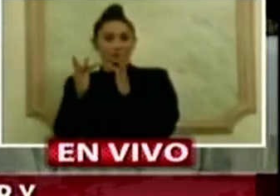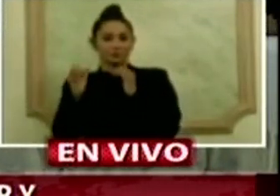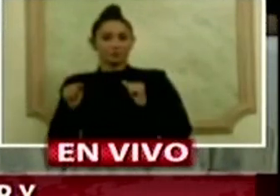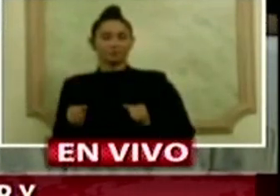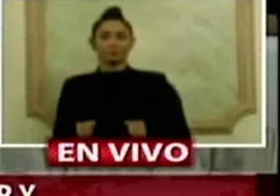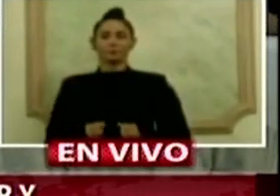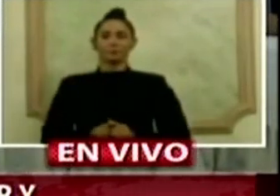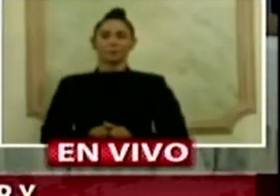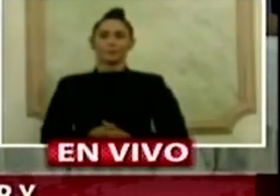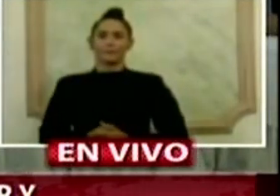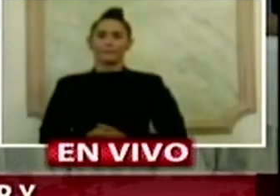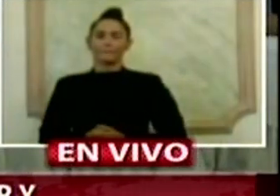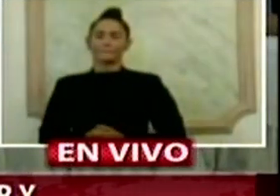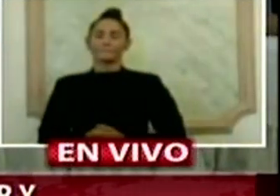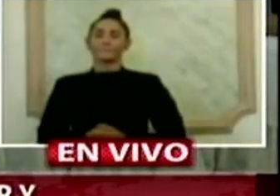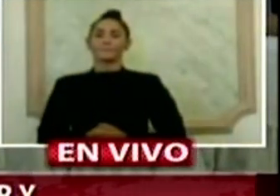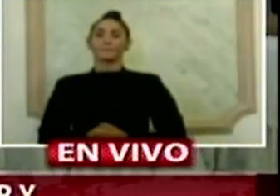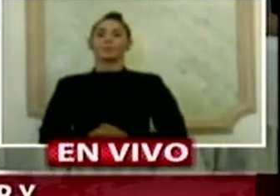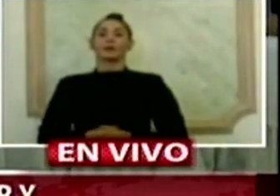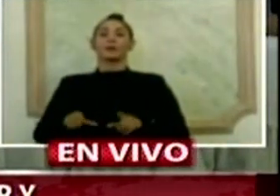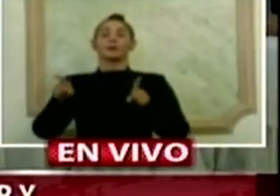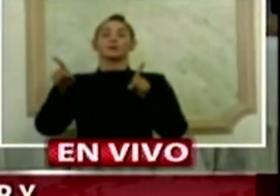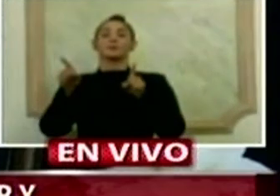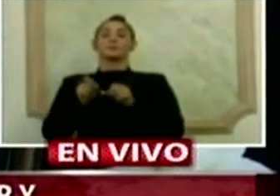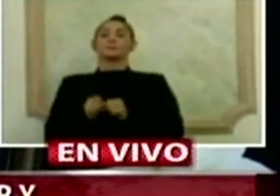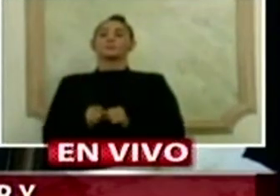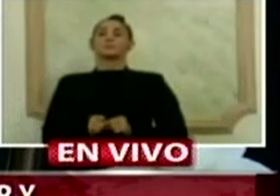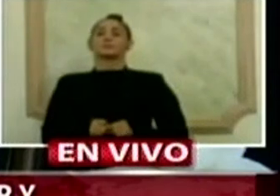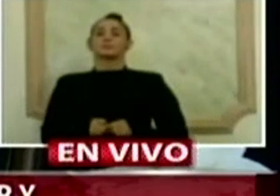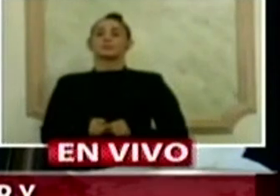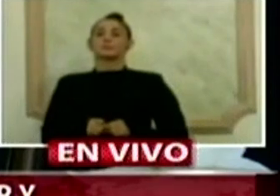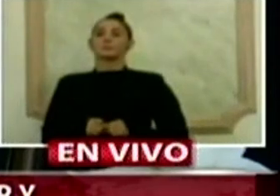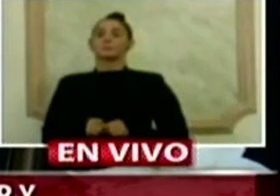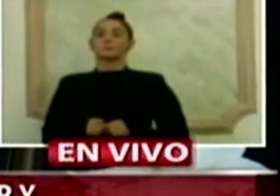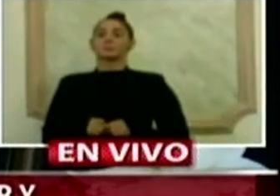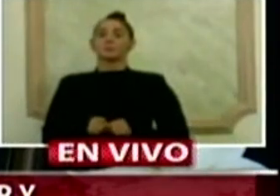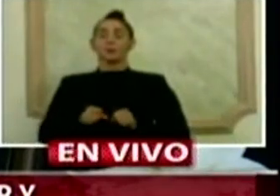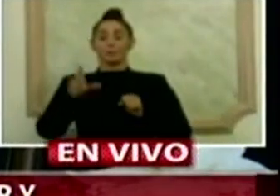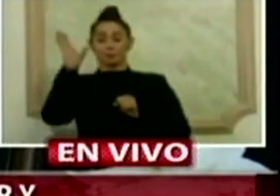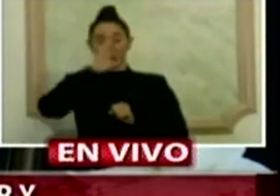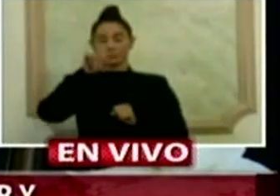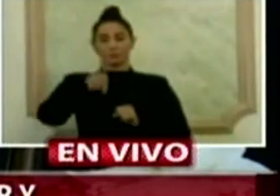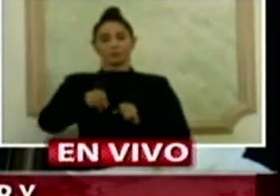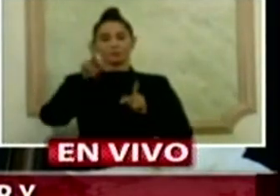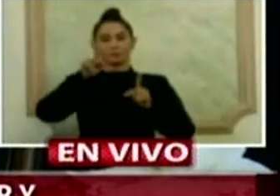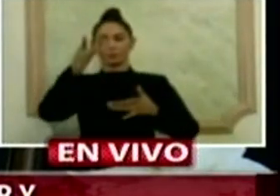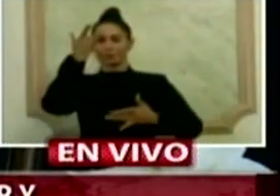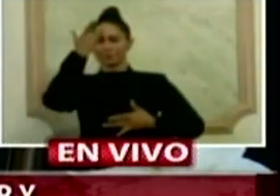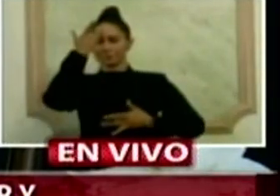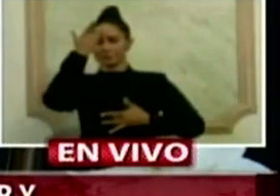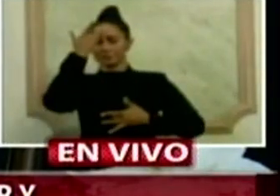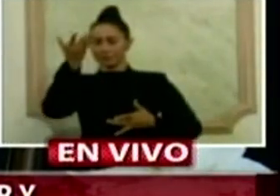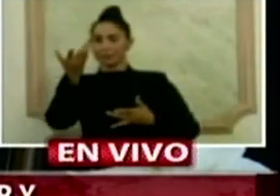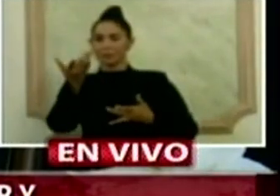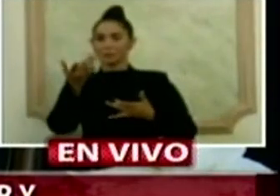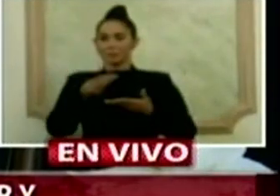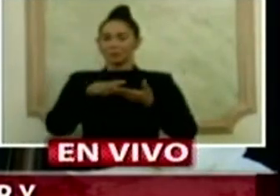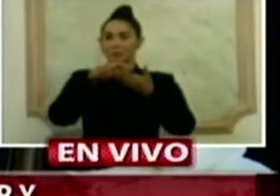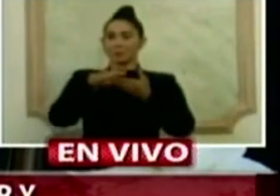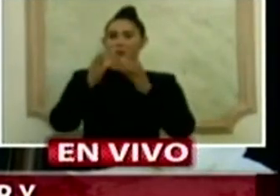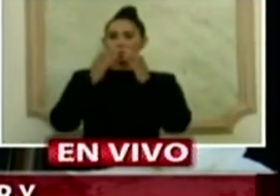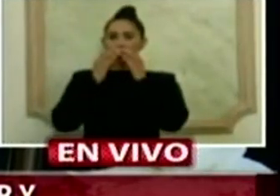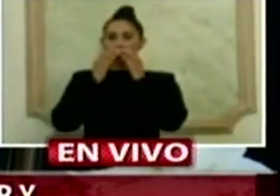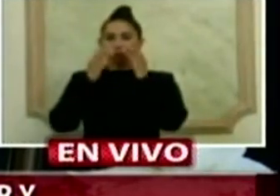de kits para lo que es el buen manejo de casos leves que incluyen mascarillas,